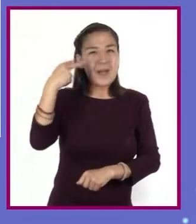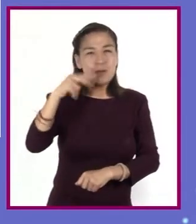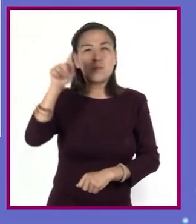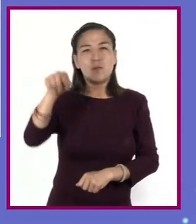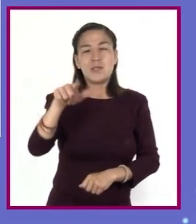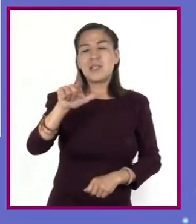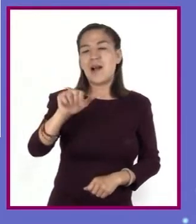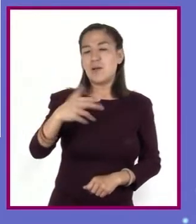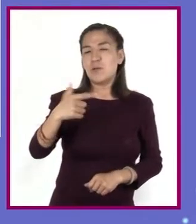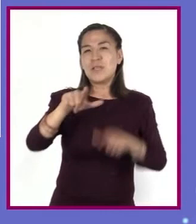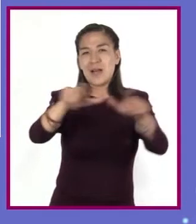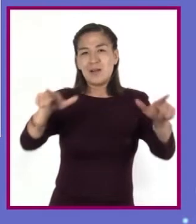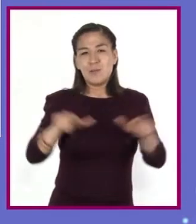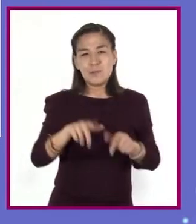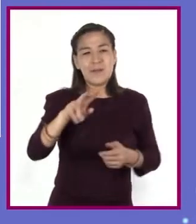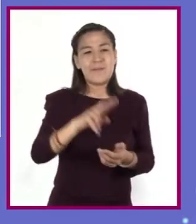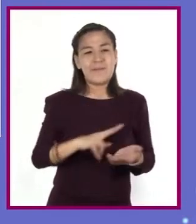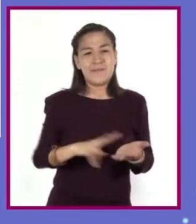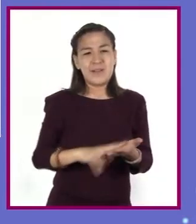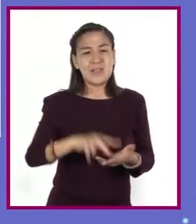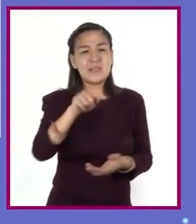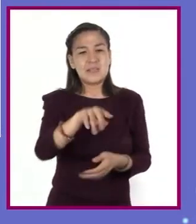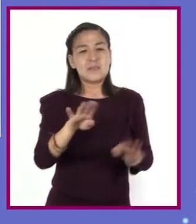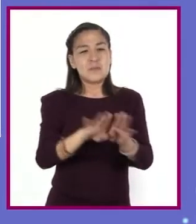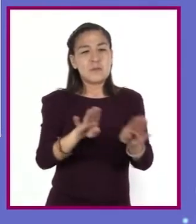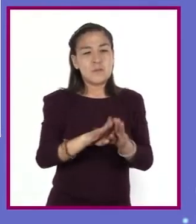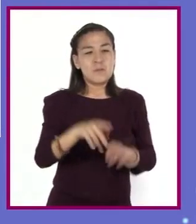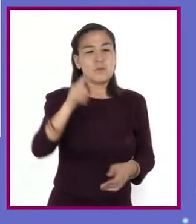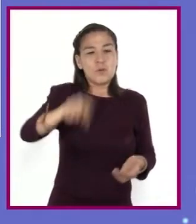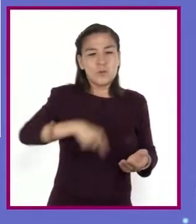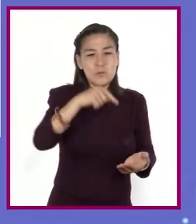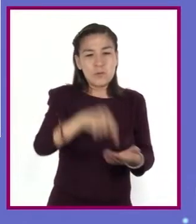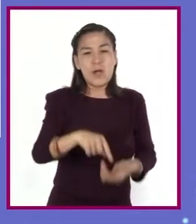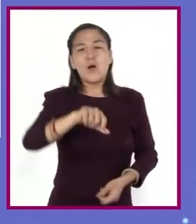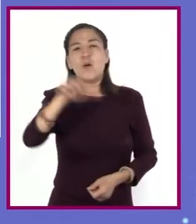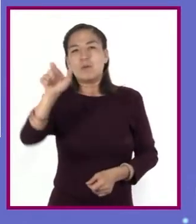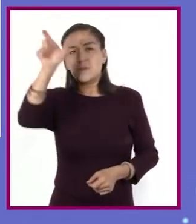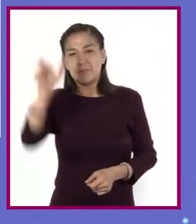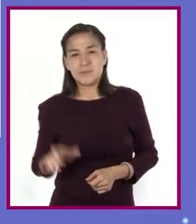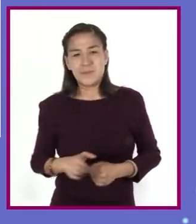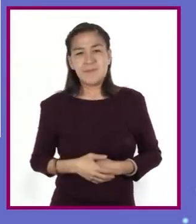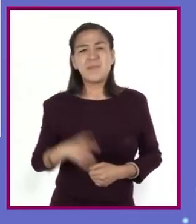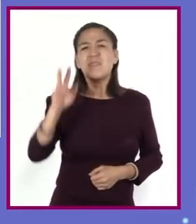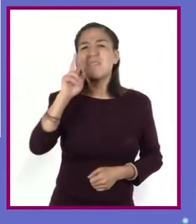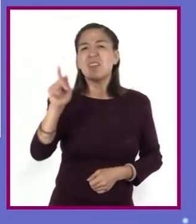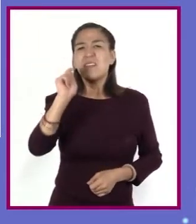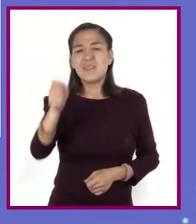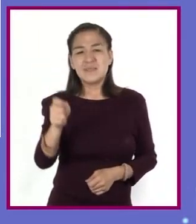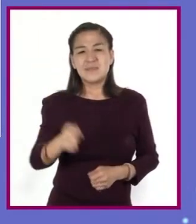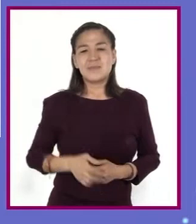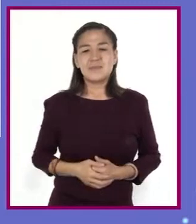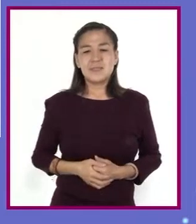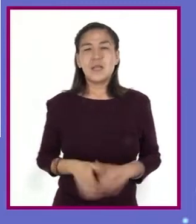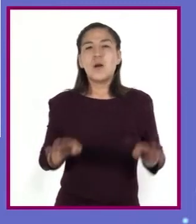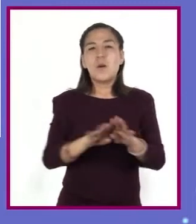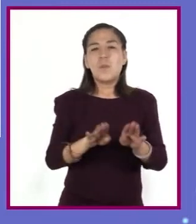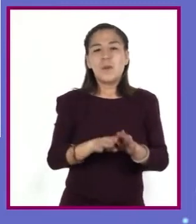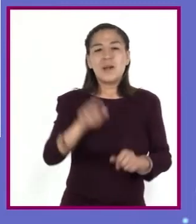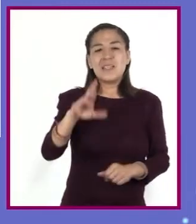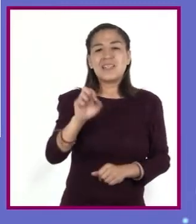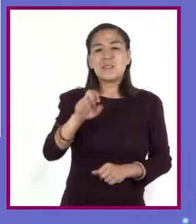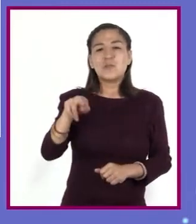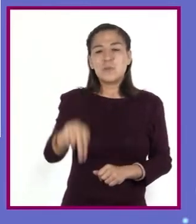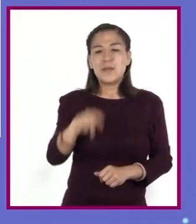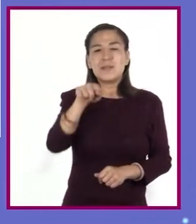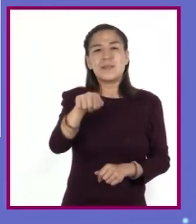Laguna Verde, a 21 años de su puesta en operación, y en otro se observa un resumen de este párrafo